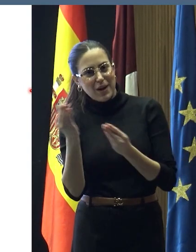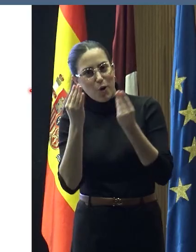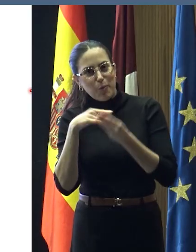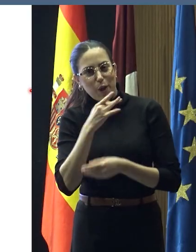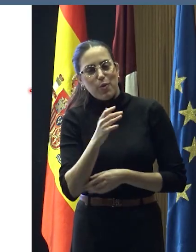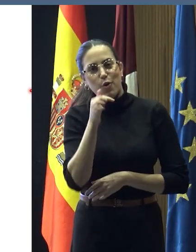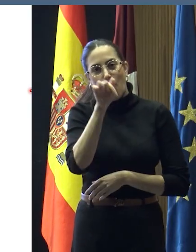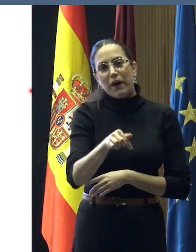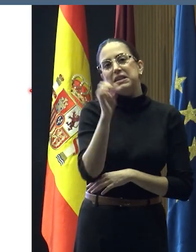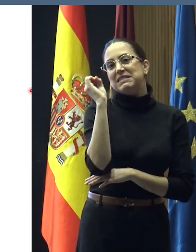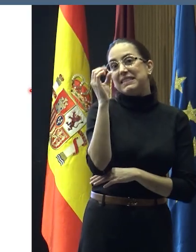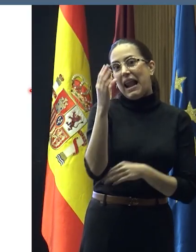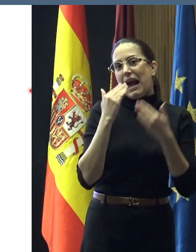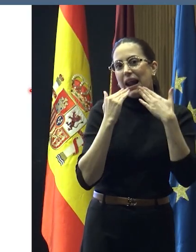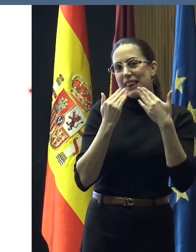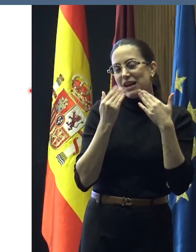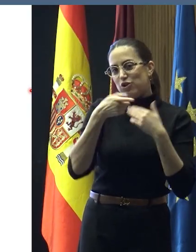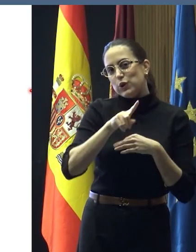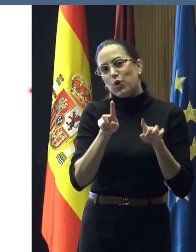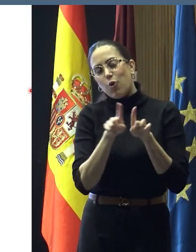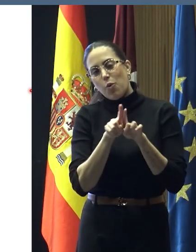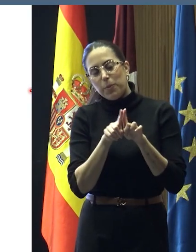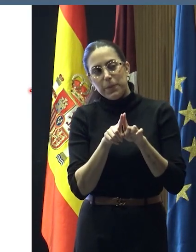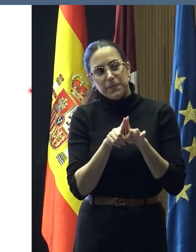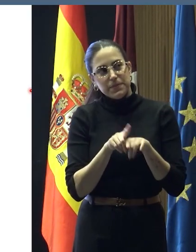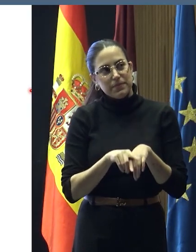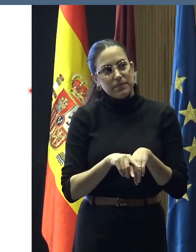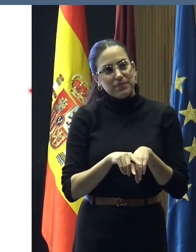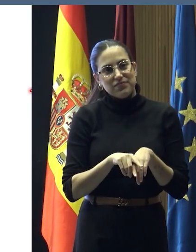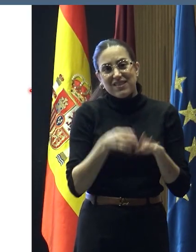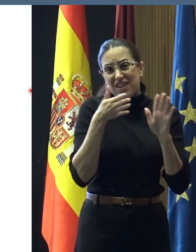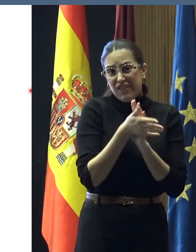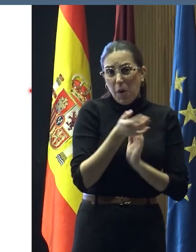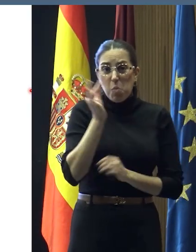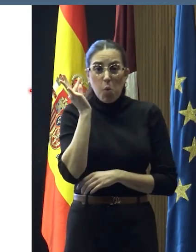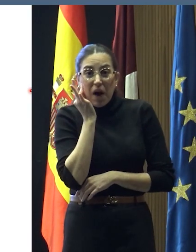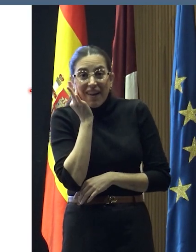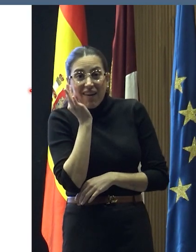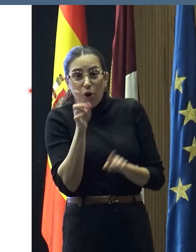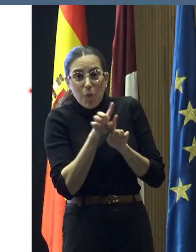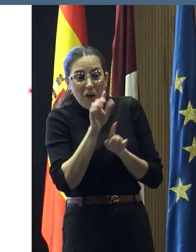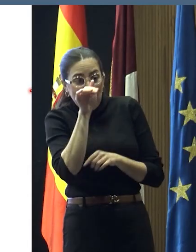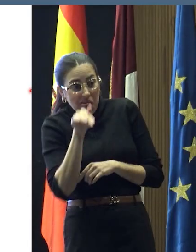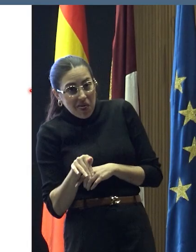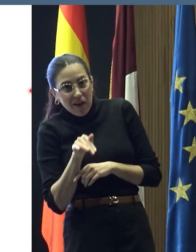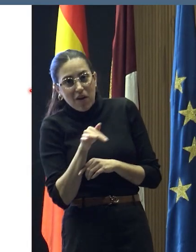con la charla ver que no somos versiones pequeñas de los hombres, no somos anomalías.